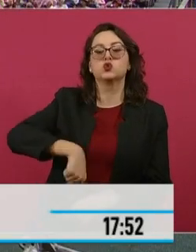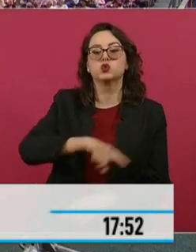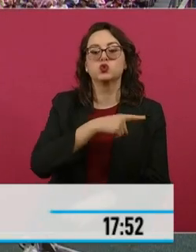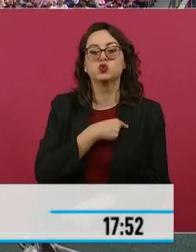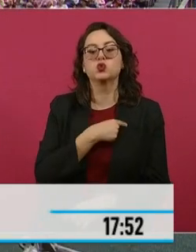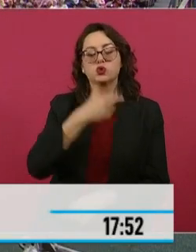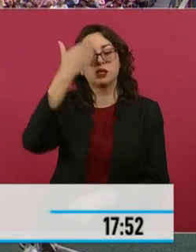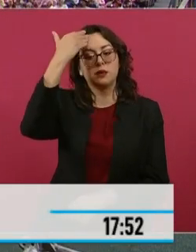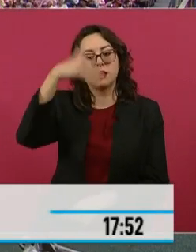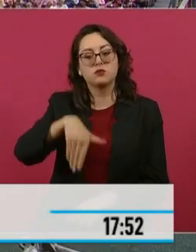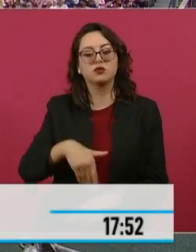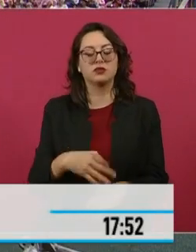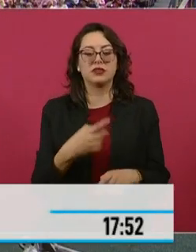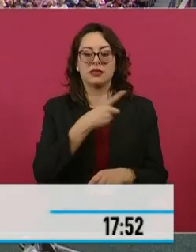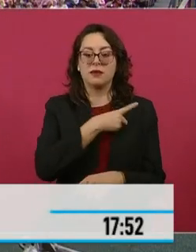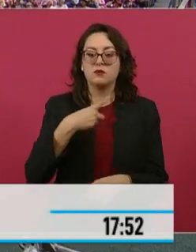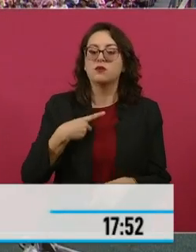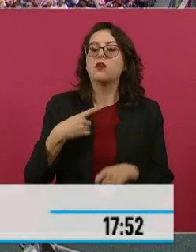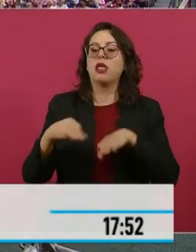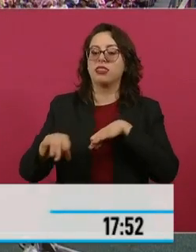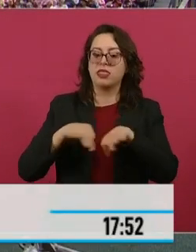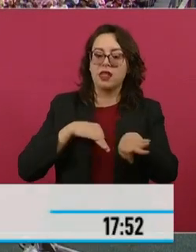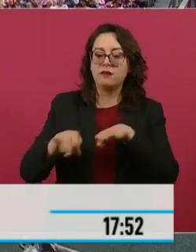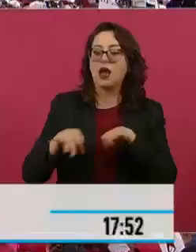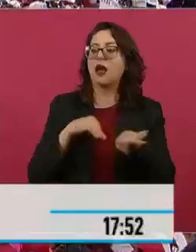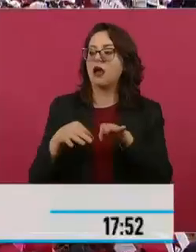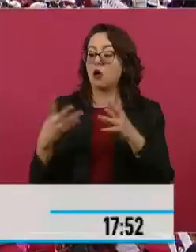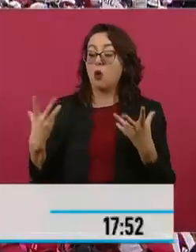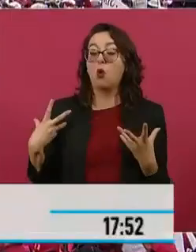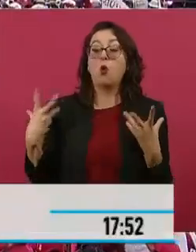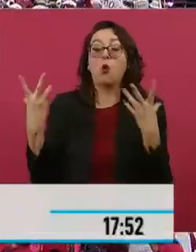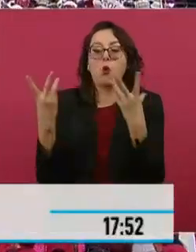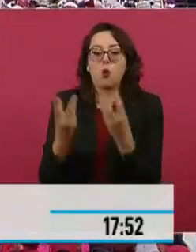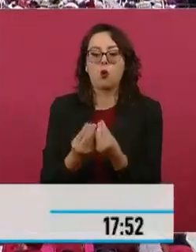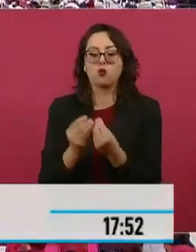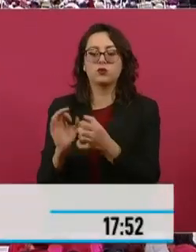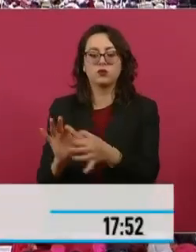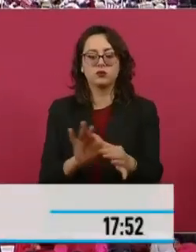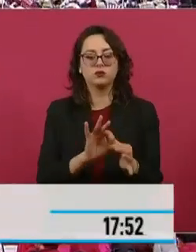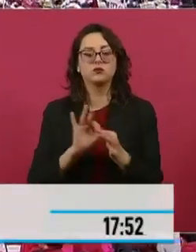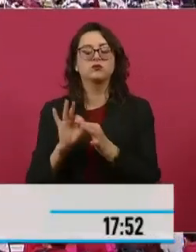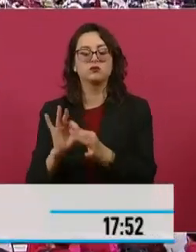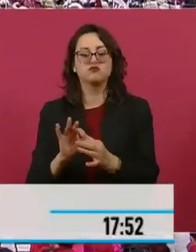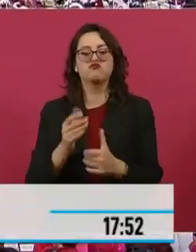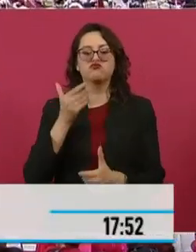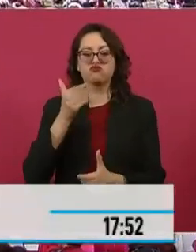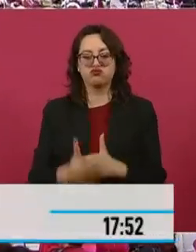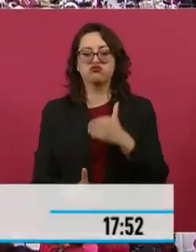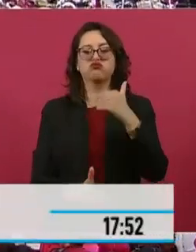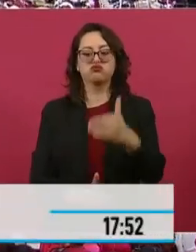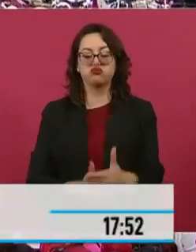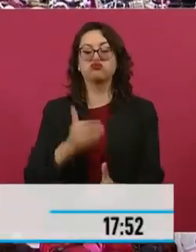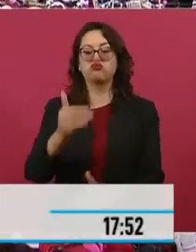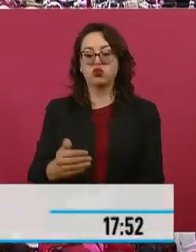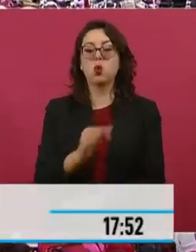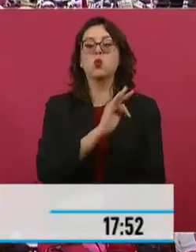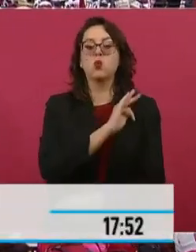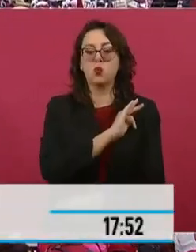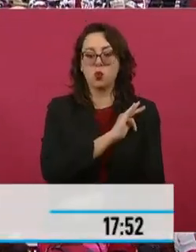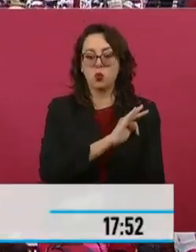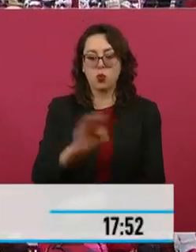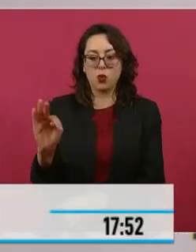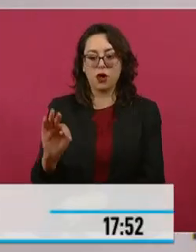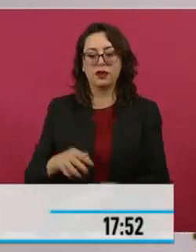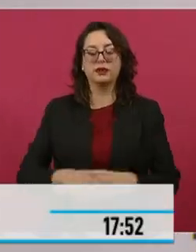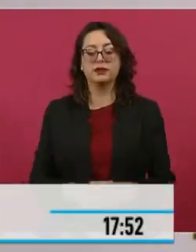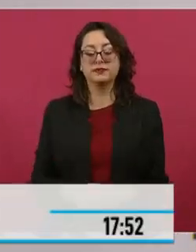manera individual, tenemos que trabajar todos unidos y en colaboración para avanzar, y que también debemos